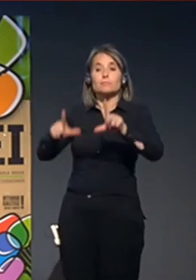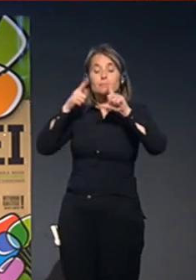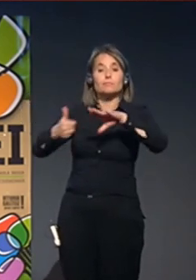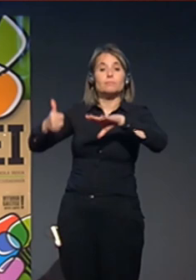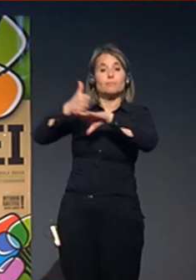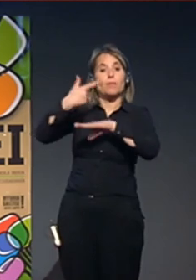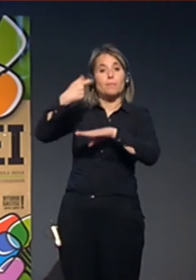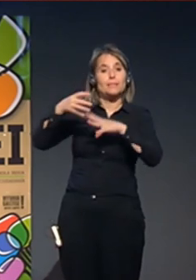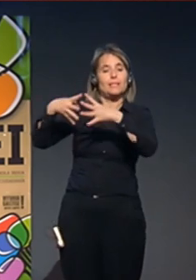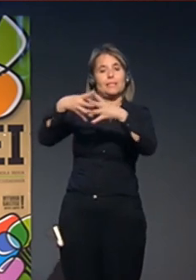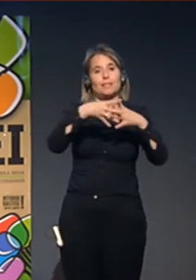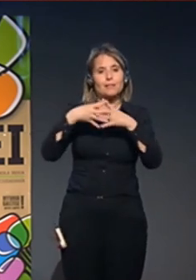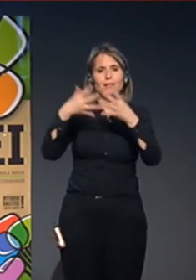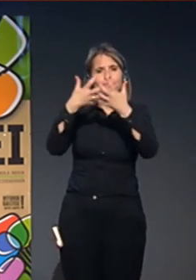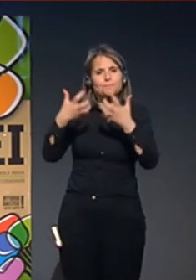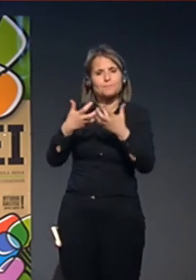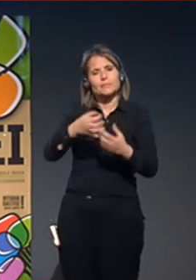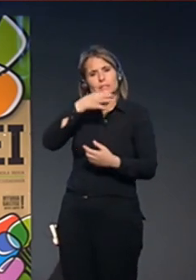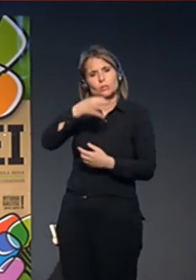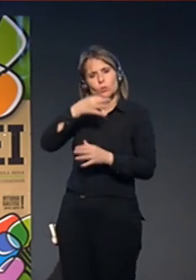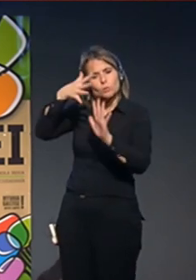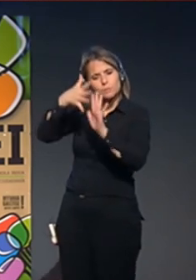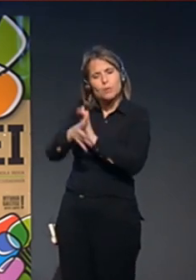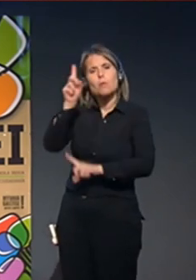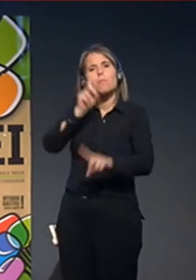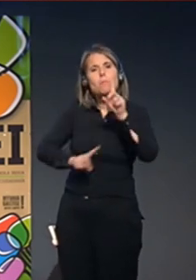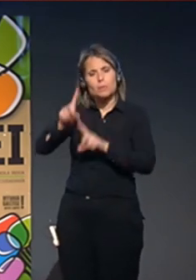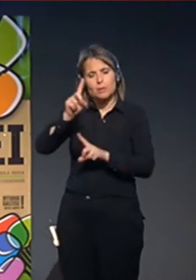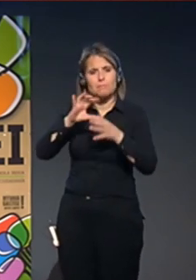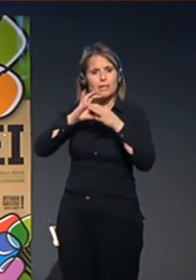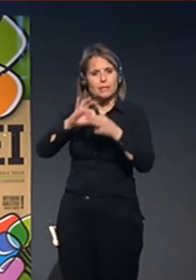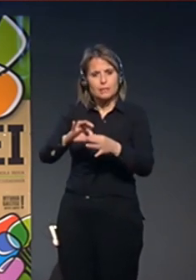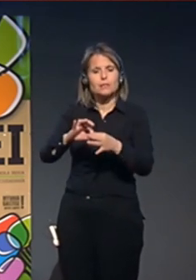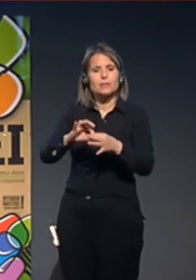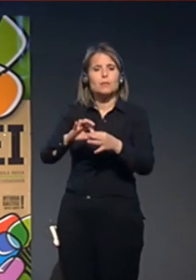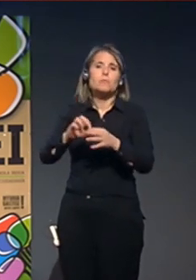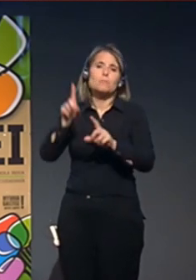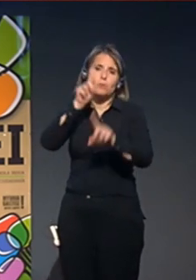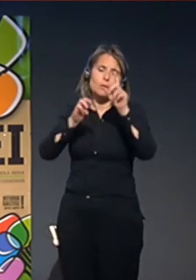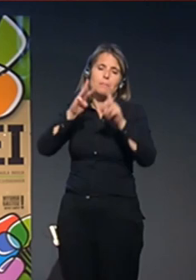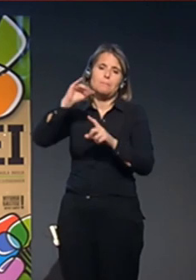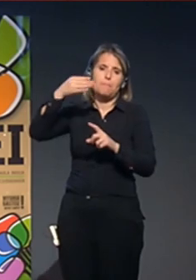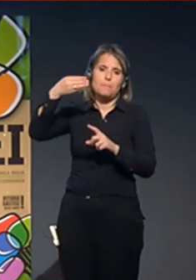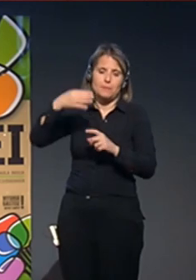la presidencia de Estados Unidos que Define muy bien el problemas que había con el con el con el Vamos adelante otro problema es